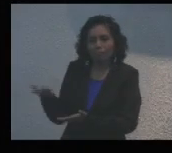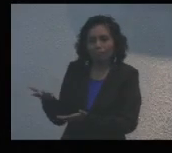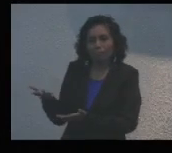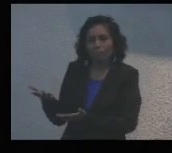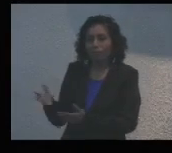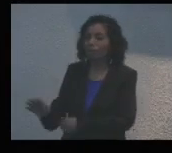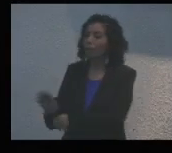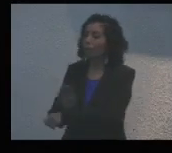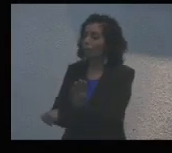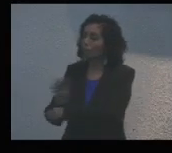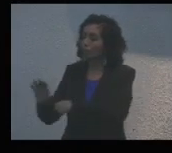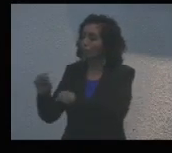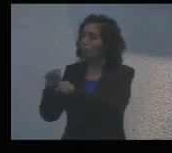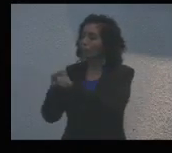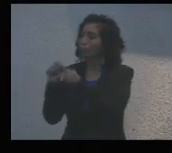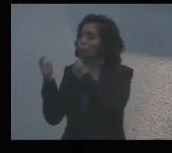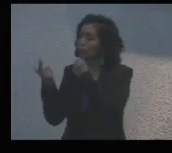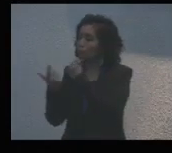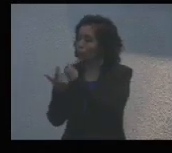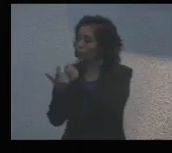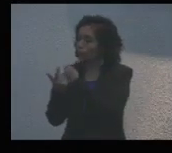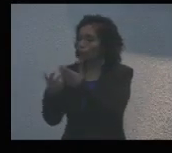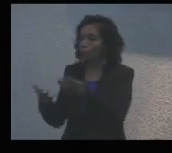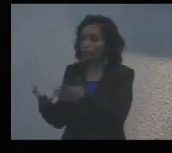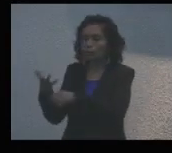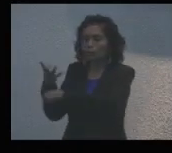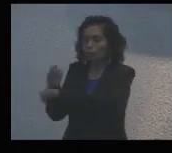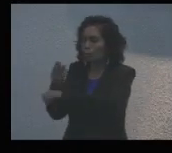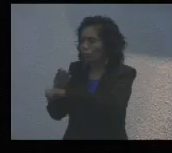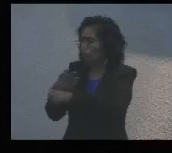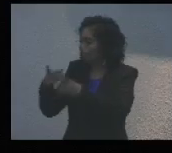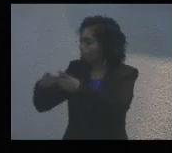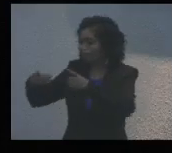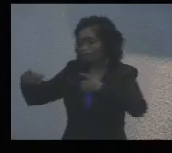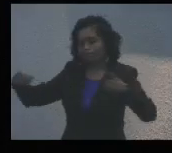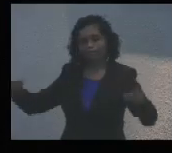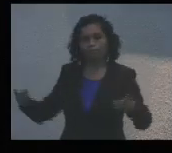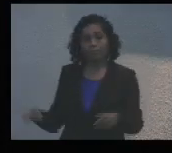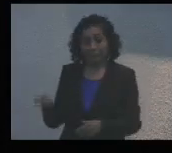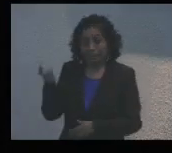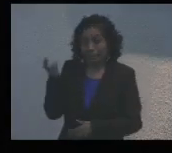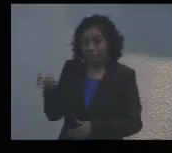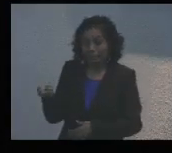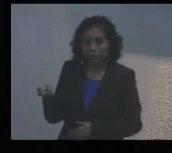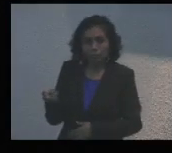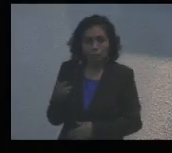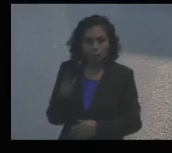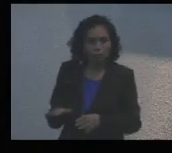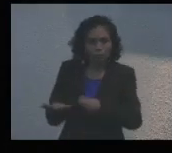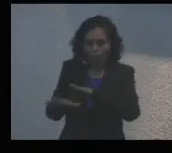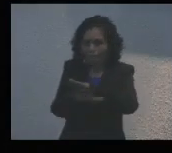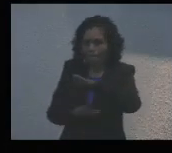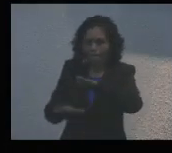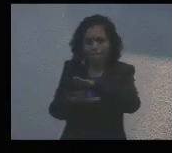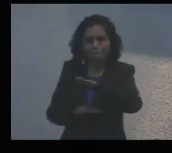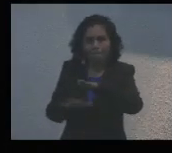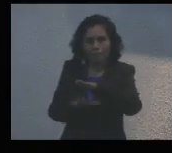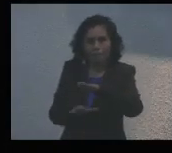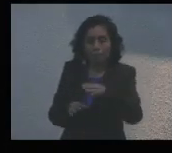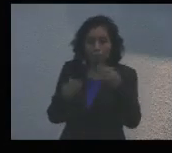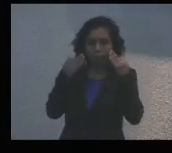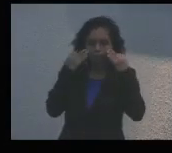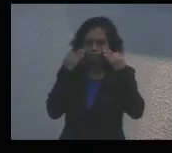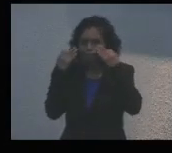de bienestar social y de infraestructura para el desarrollo. Esos son los ejes sobre los cuales tenemos que